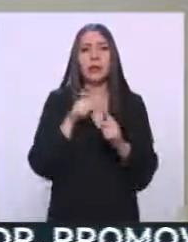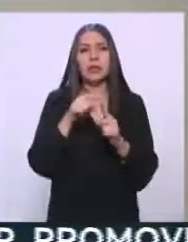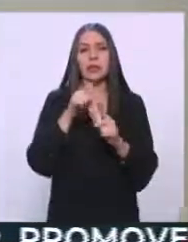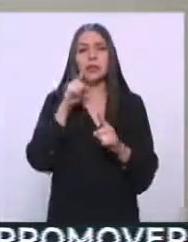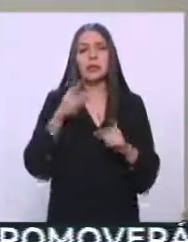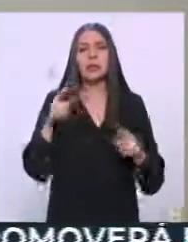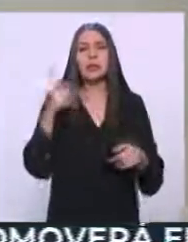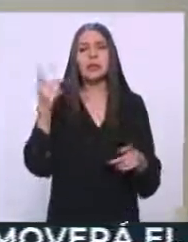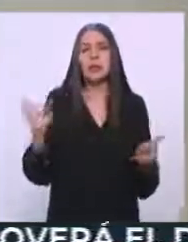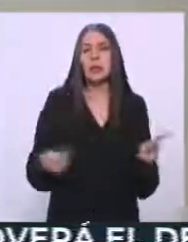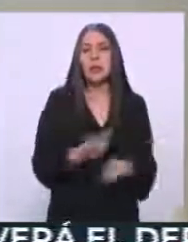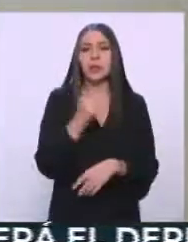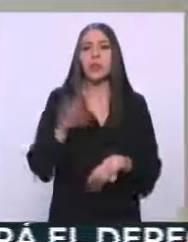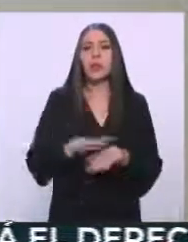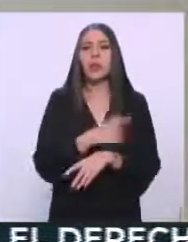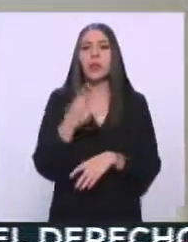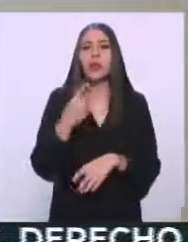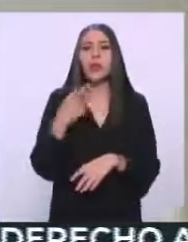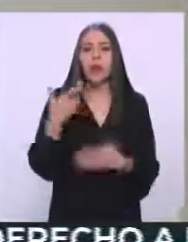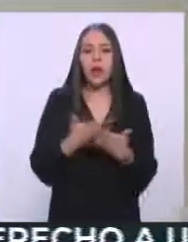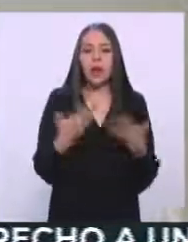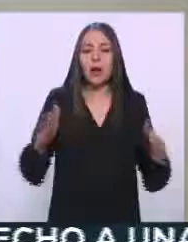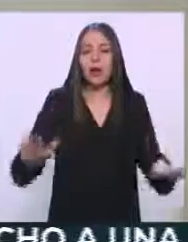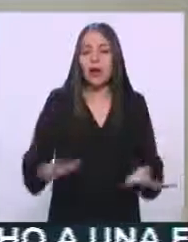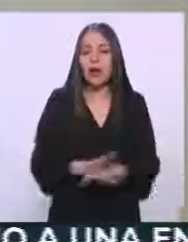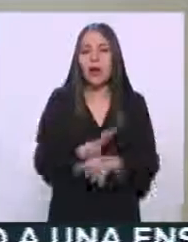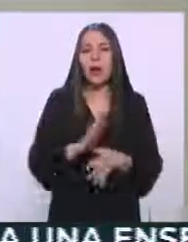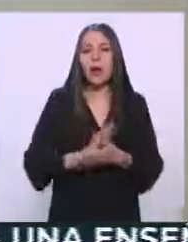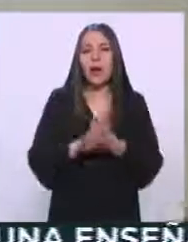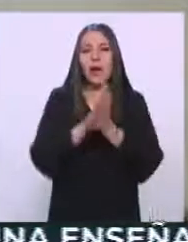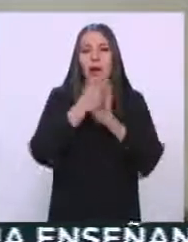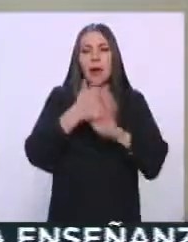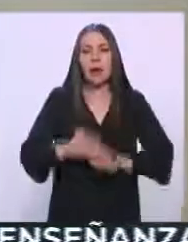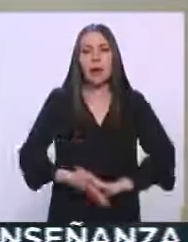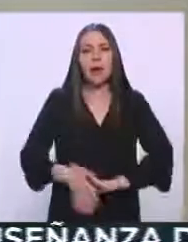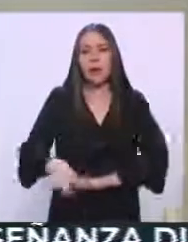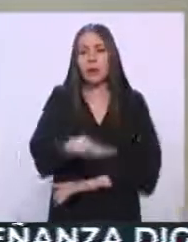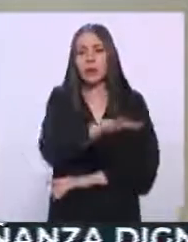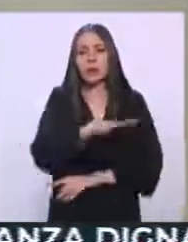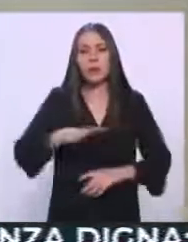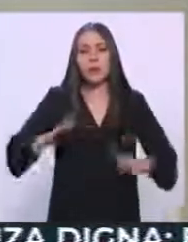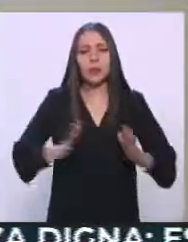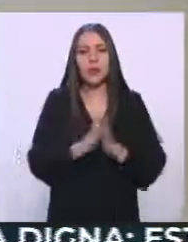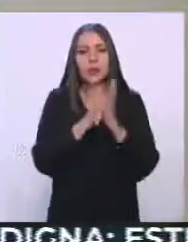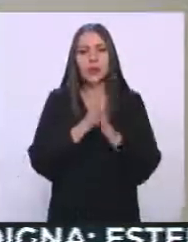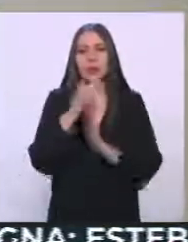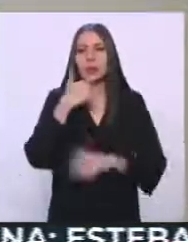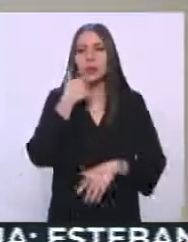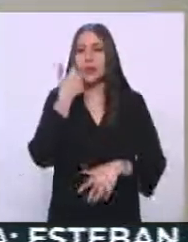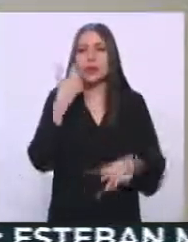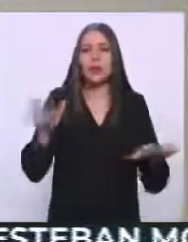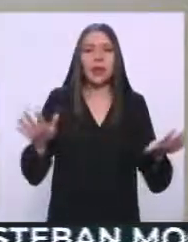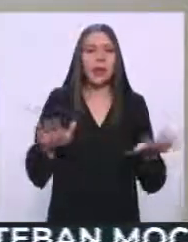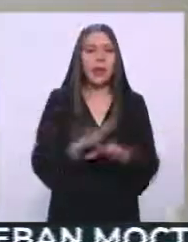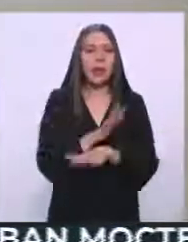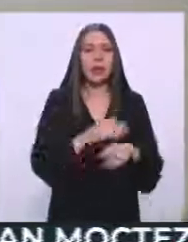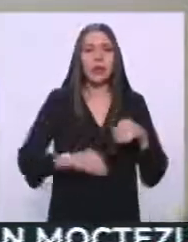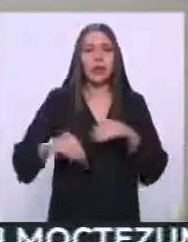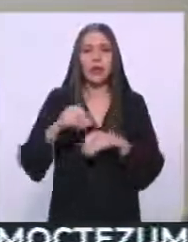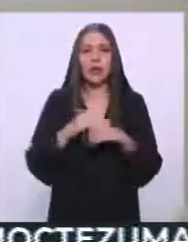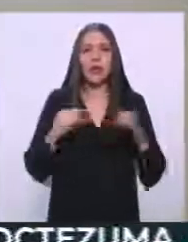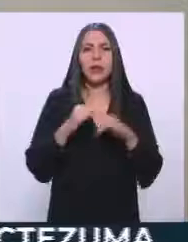inicial, ¿cierto?, de una transición a la democracia que se da en el contexto de una institucionalidad que nace